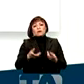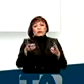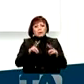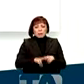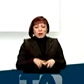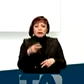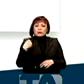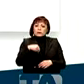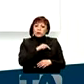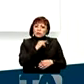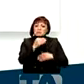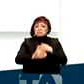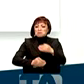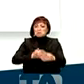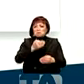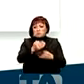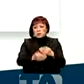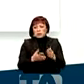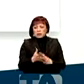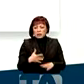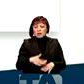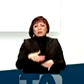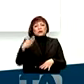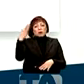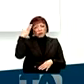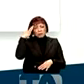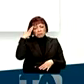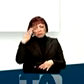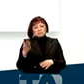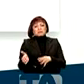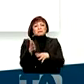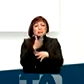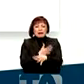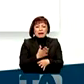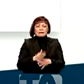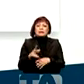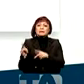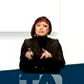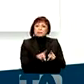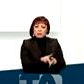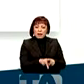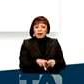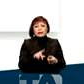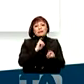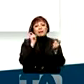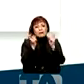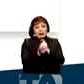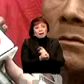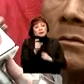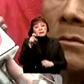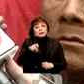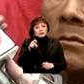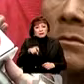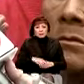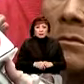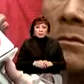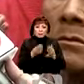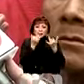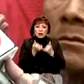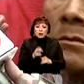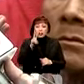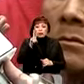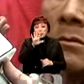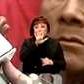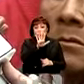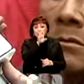del procesamiento y relaves fueron planificadas originalmente en Girón y serán reubicadas de ser necesario. Tienen al momento